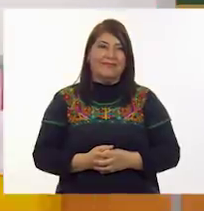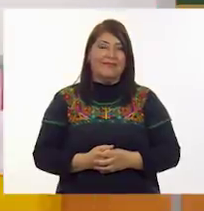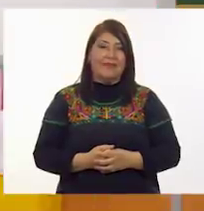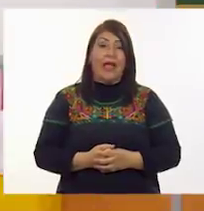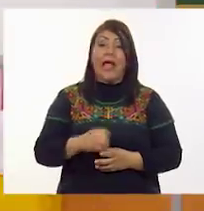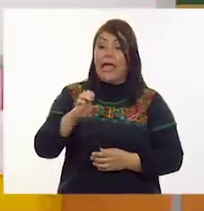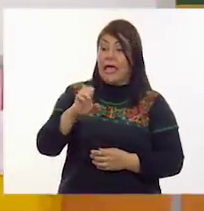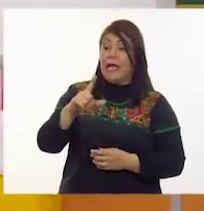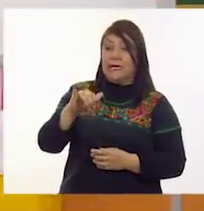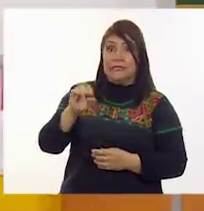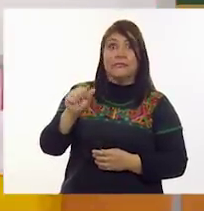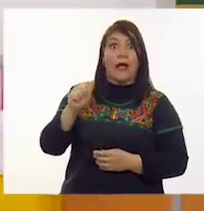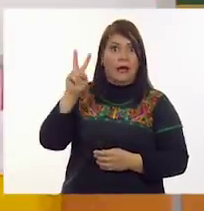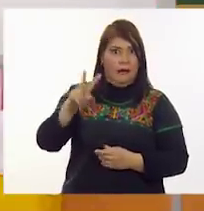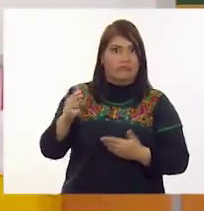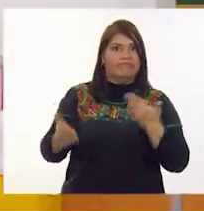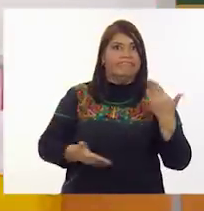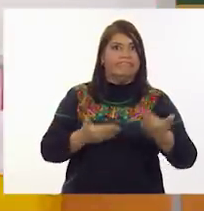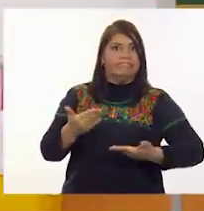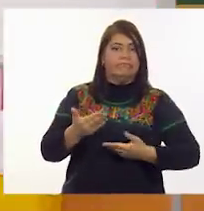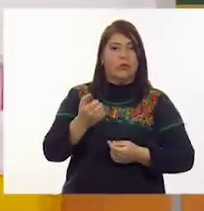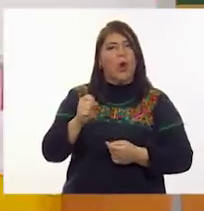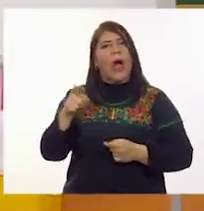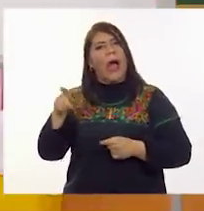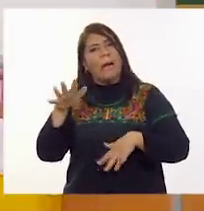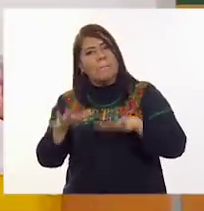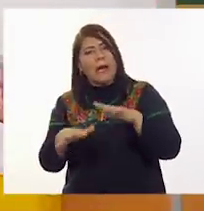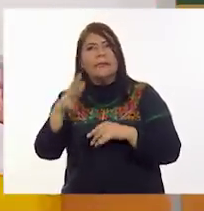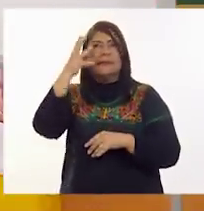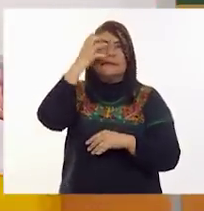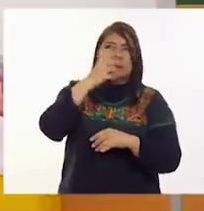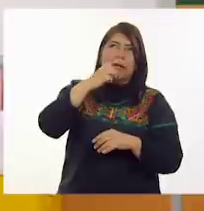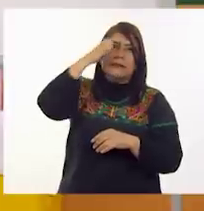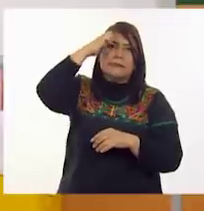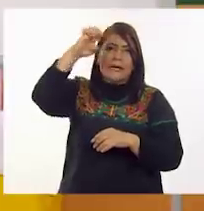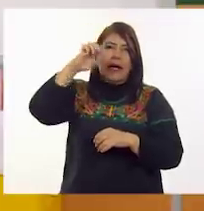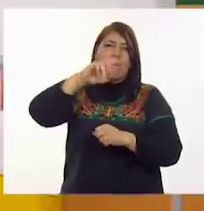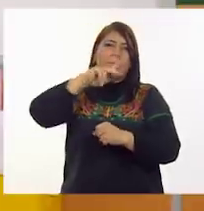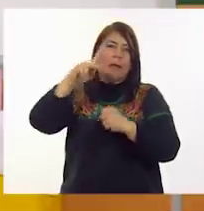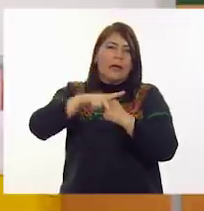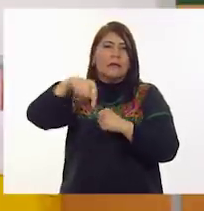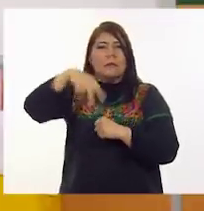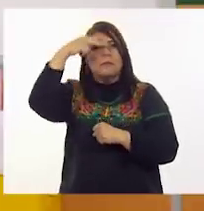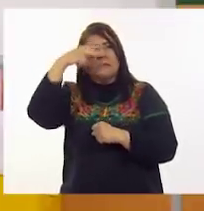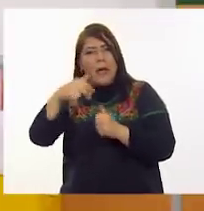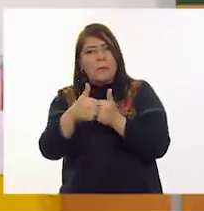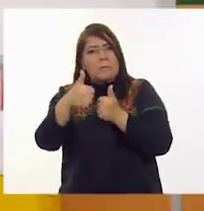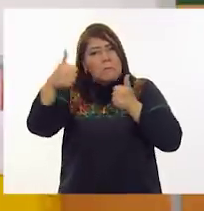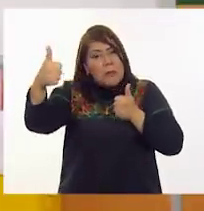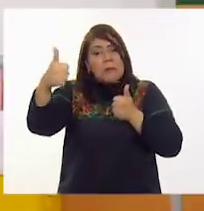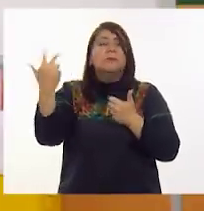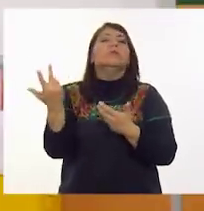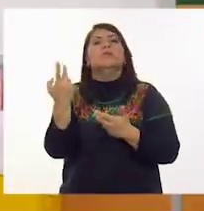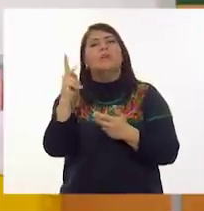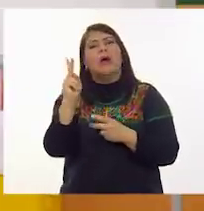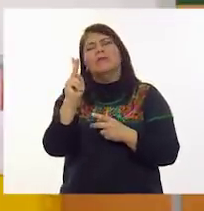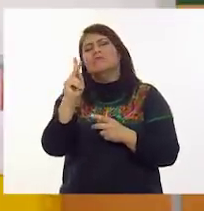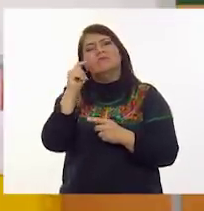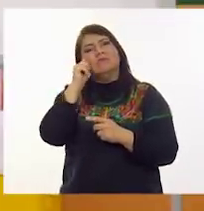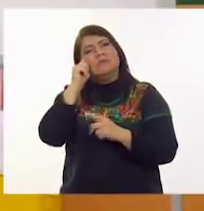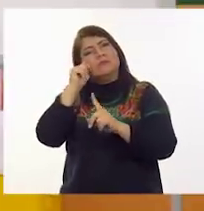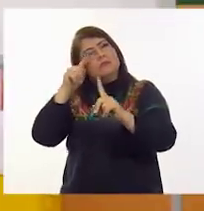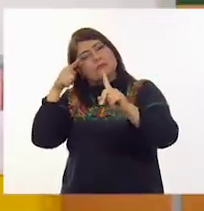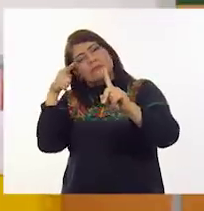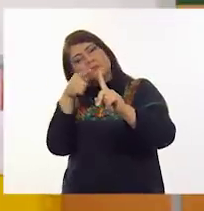Elisa es una bailarina que, aunque a veces siente tristeza por estar lejos de su país y sus seres queridos, se enfoca en alcanzar lo que